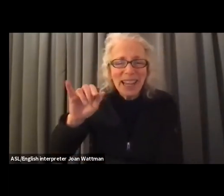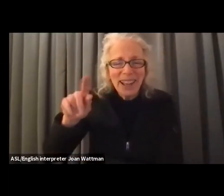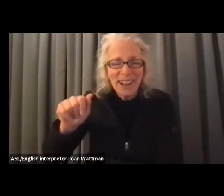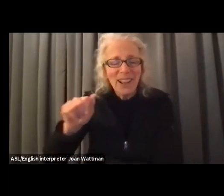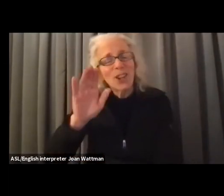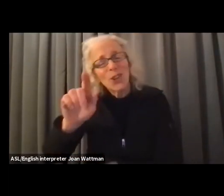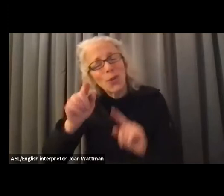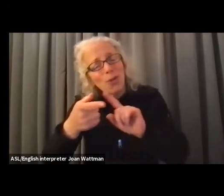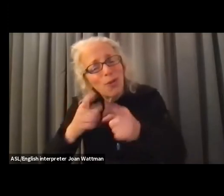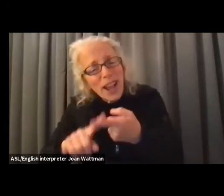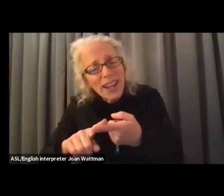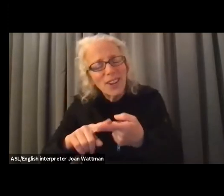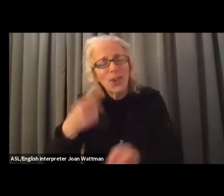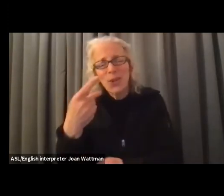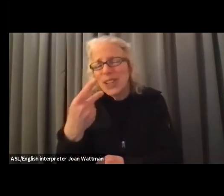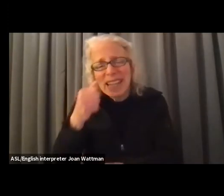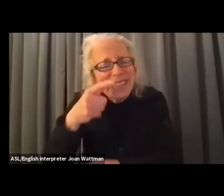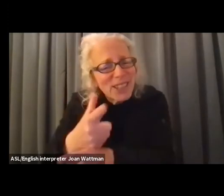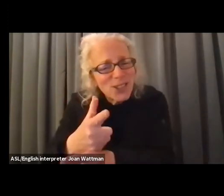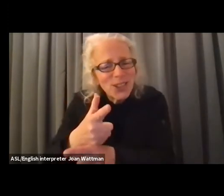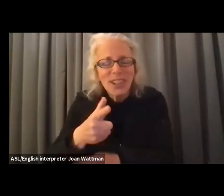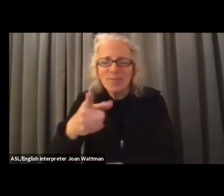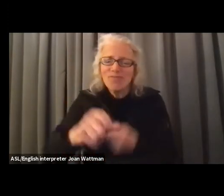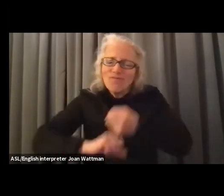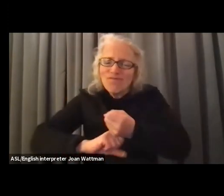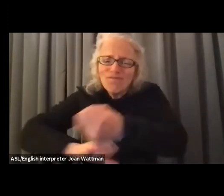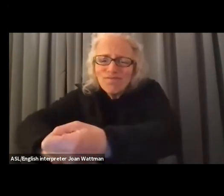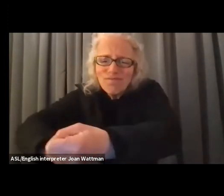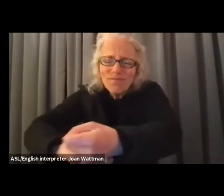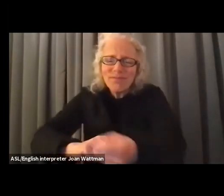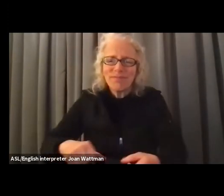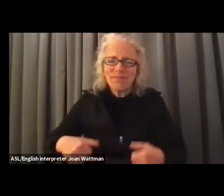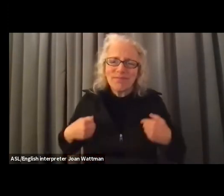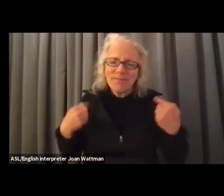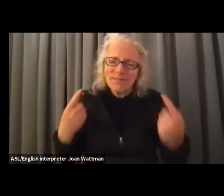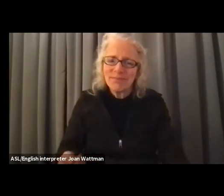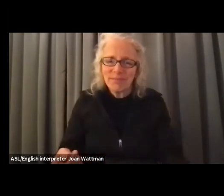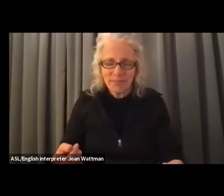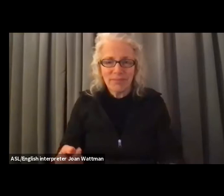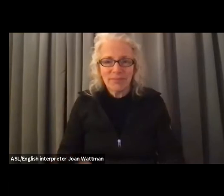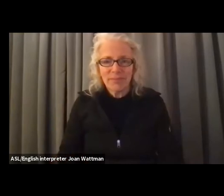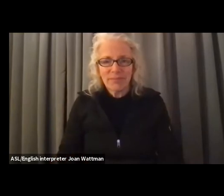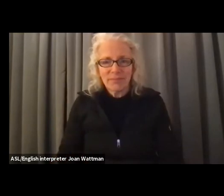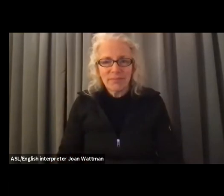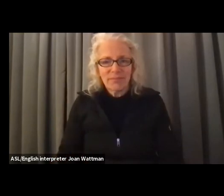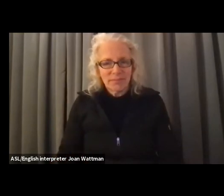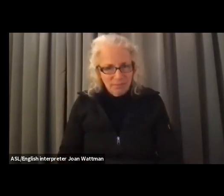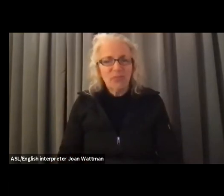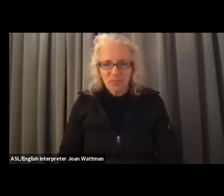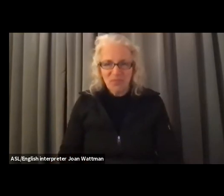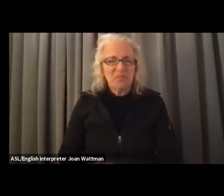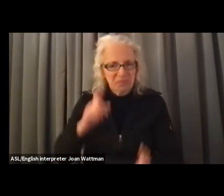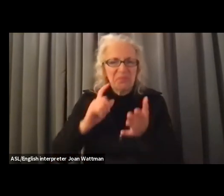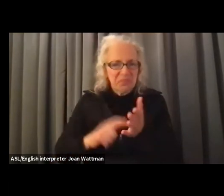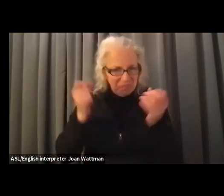que hemos podido ir tejiendo durante muchos años. Gracias